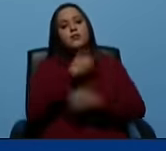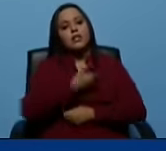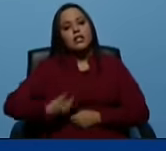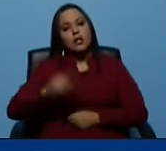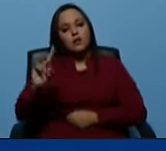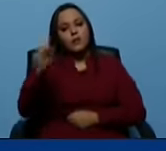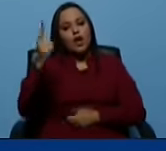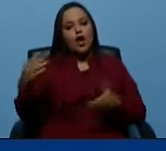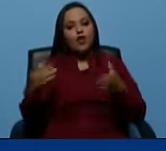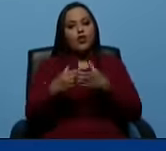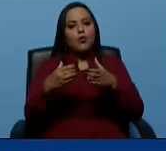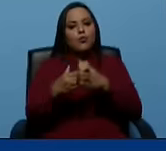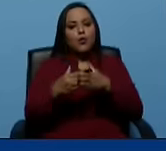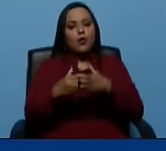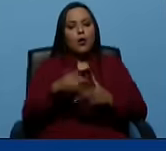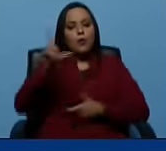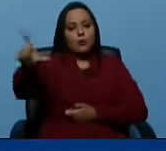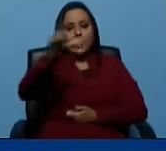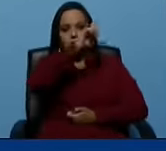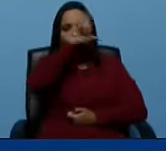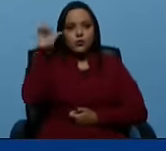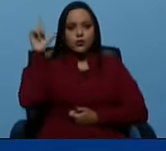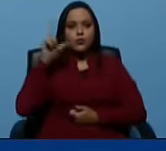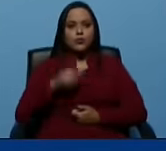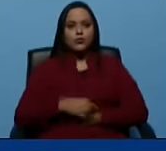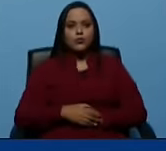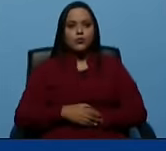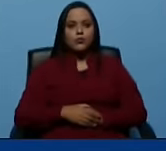del Partido Socialista Unido de Venezuela.